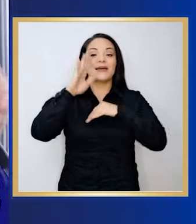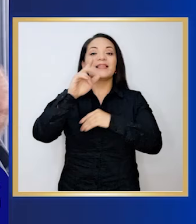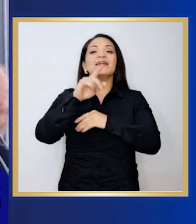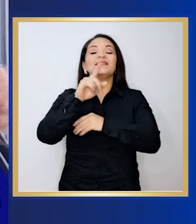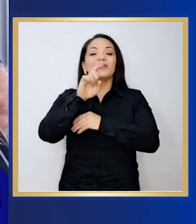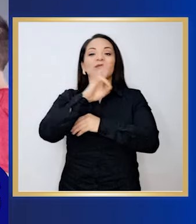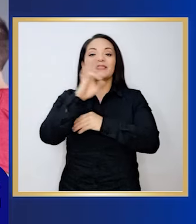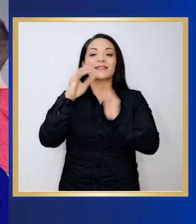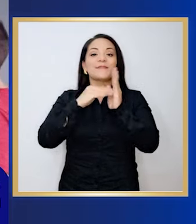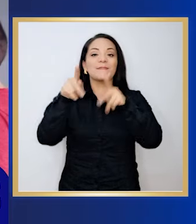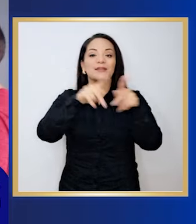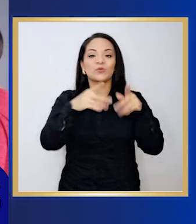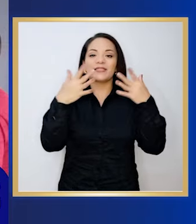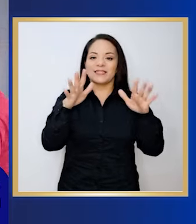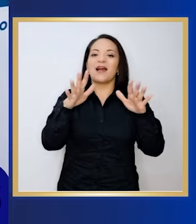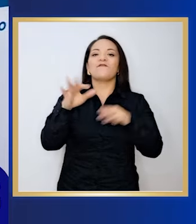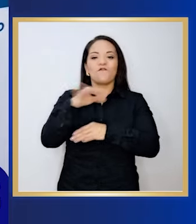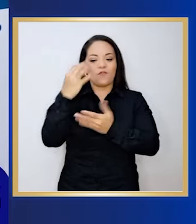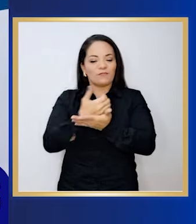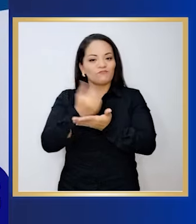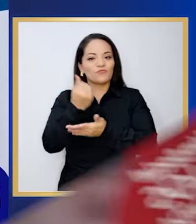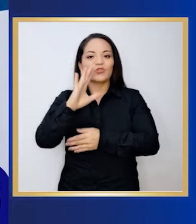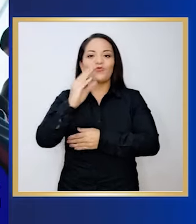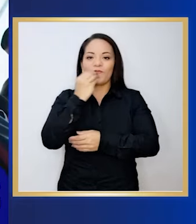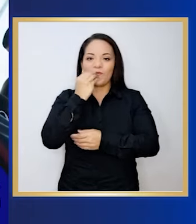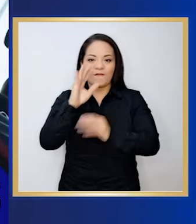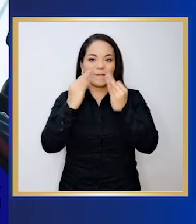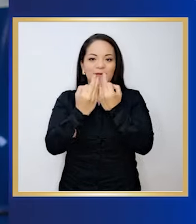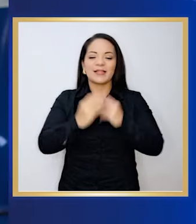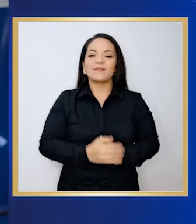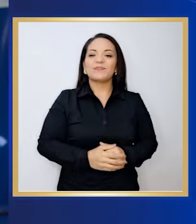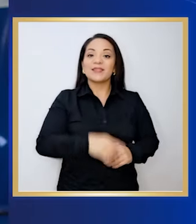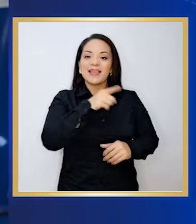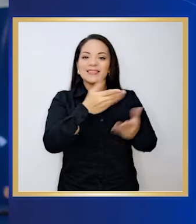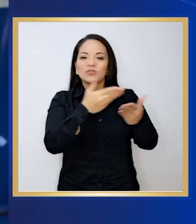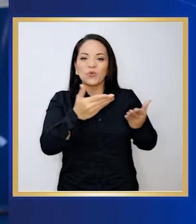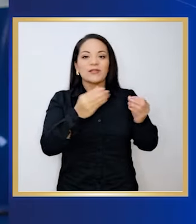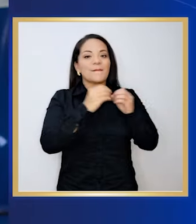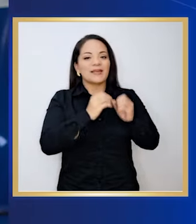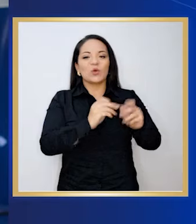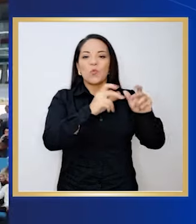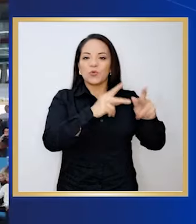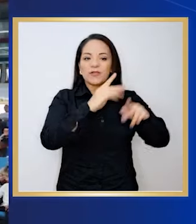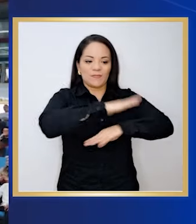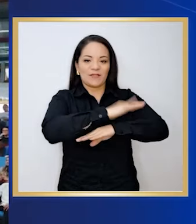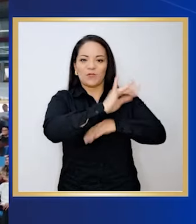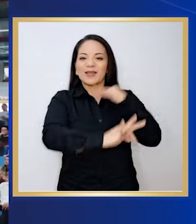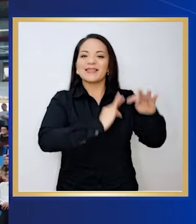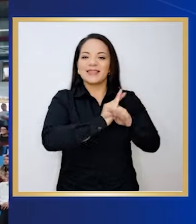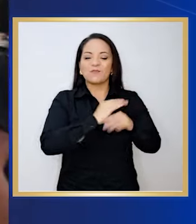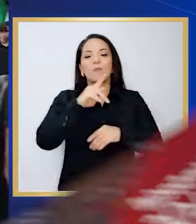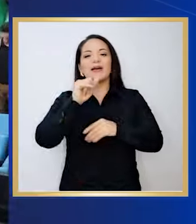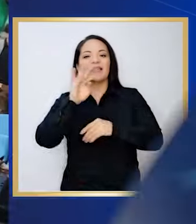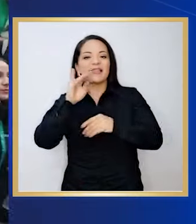de 177 mil personas que ya tienen una forma de llevar sustento a sus familias Estamentos así hacen que a uno le abran como más oportunidades